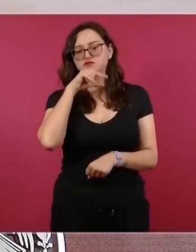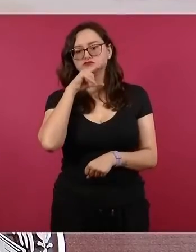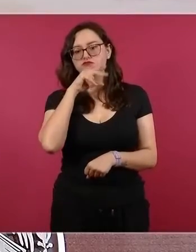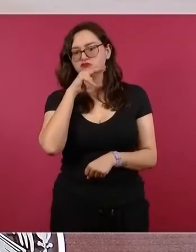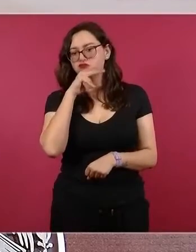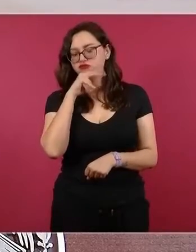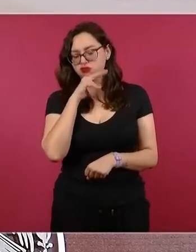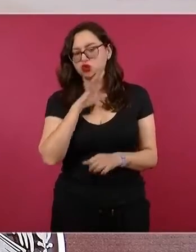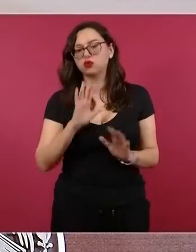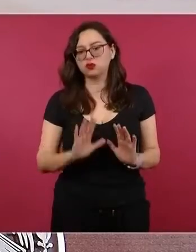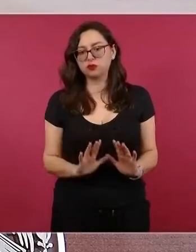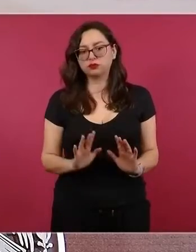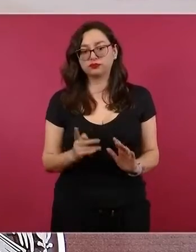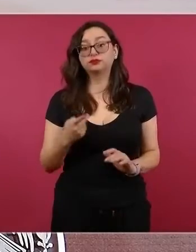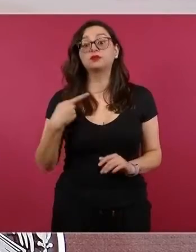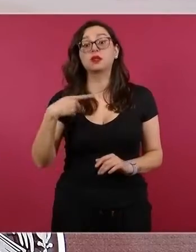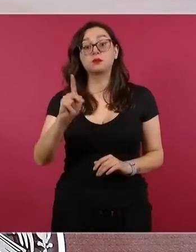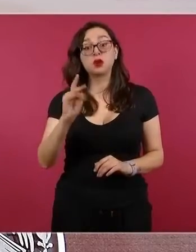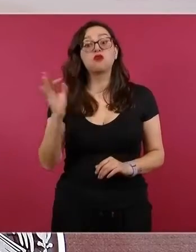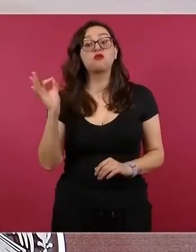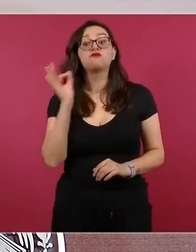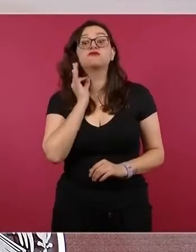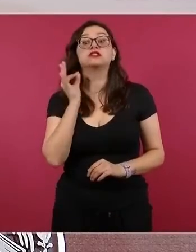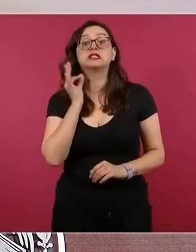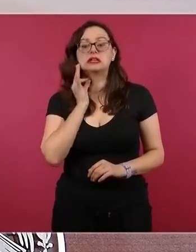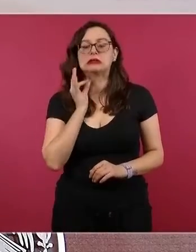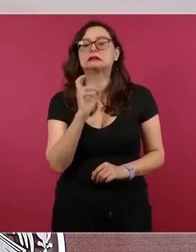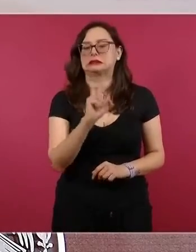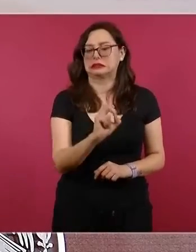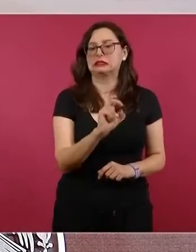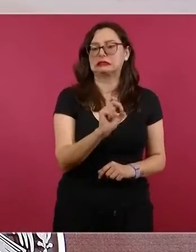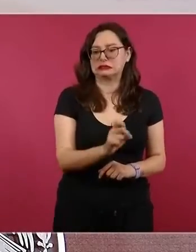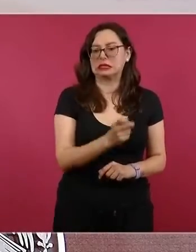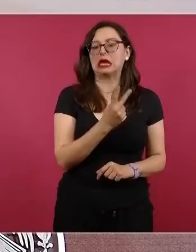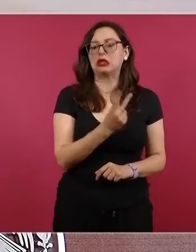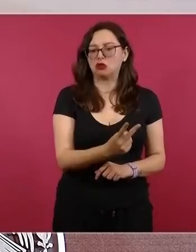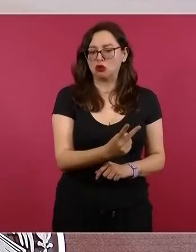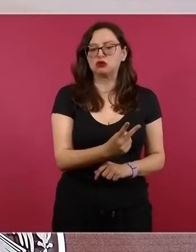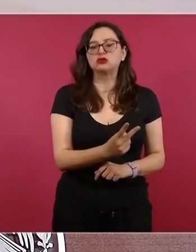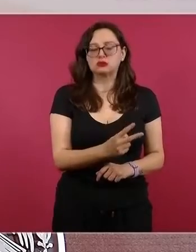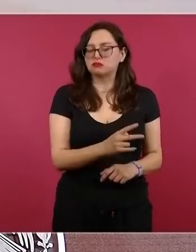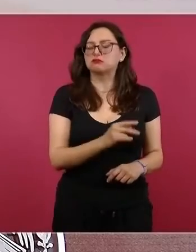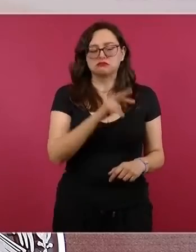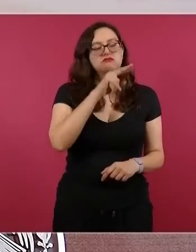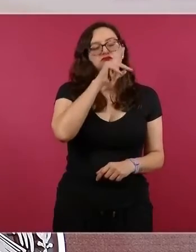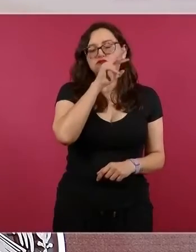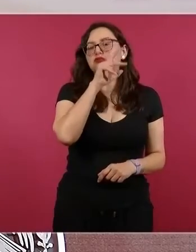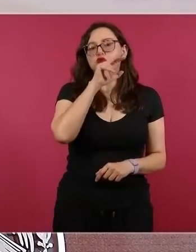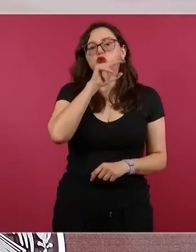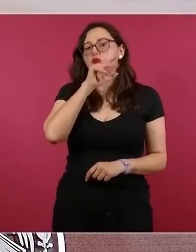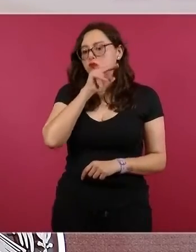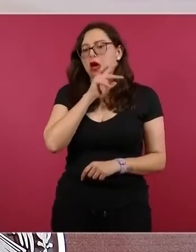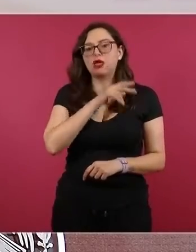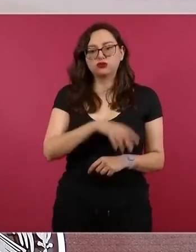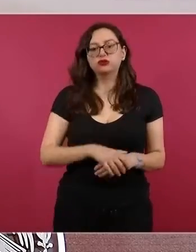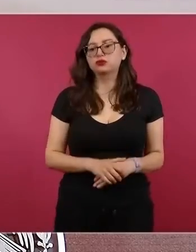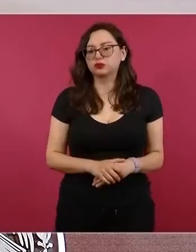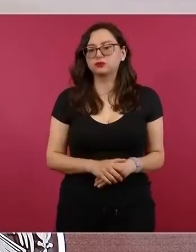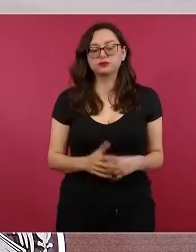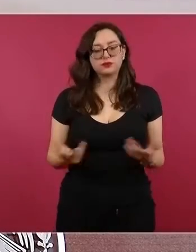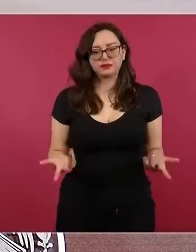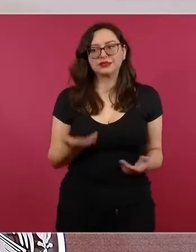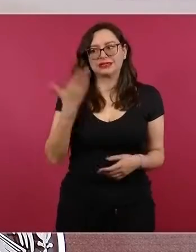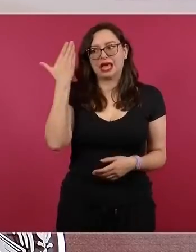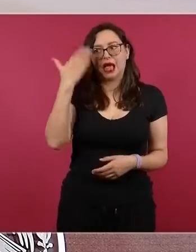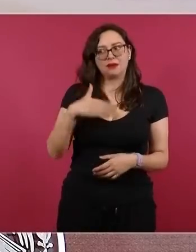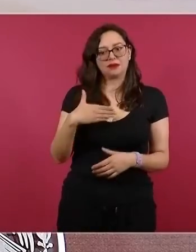una preocupación de todas las fiscalías y prácticamente de todos los gobernadores en este sentido, porque saben